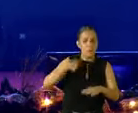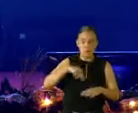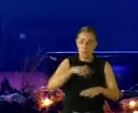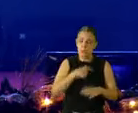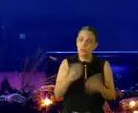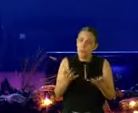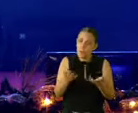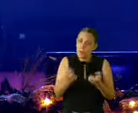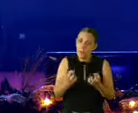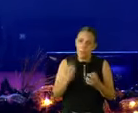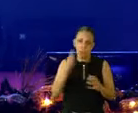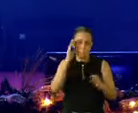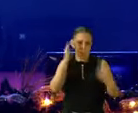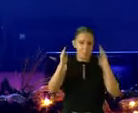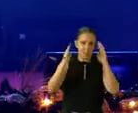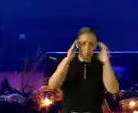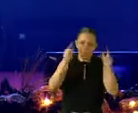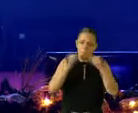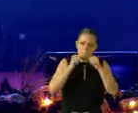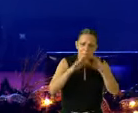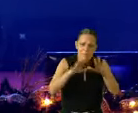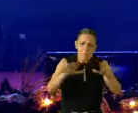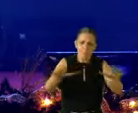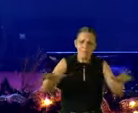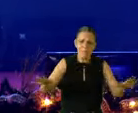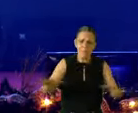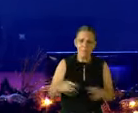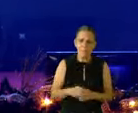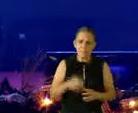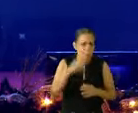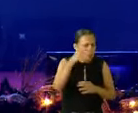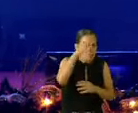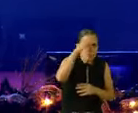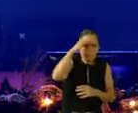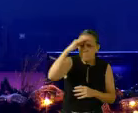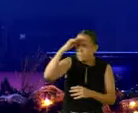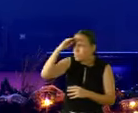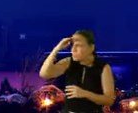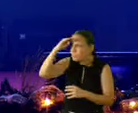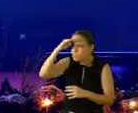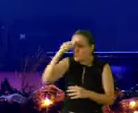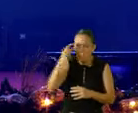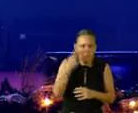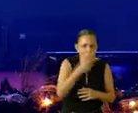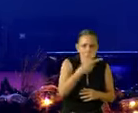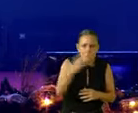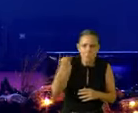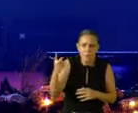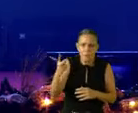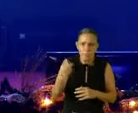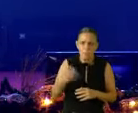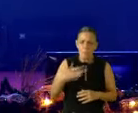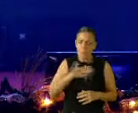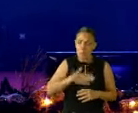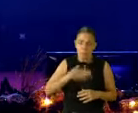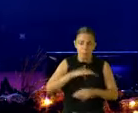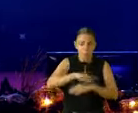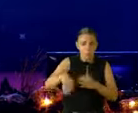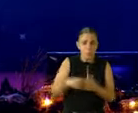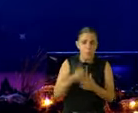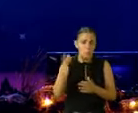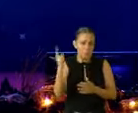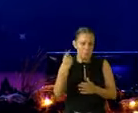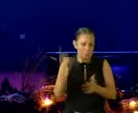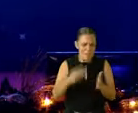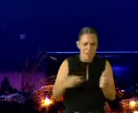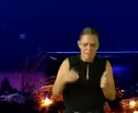bendecirle. Amén. No sé si la luz no me está ayudando, pero todo el que está por primera vez, de pie un segundito. Amén. Por ahí,